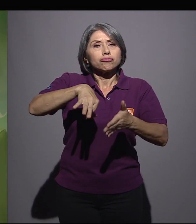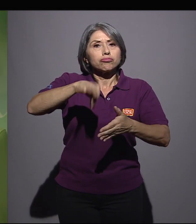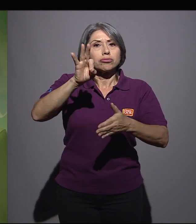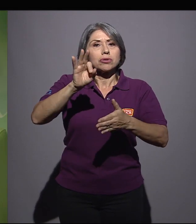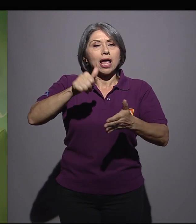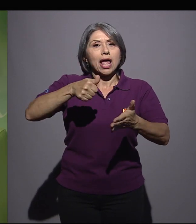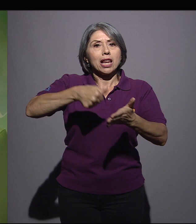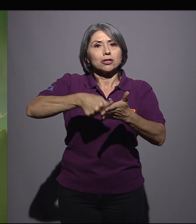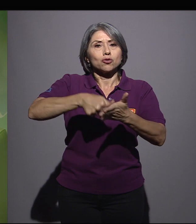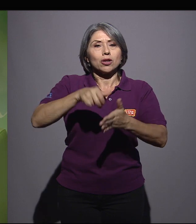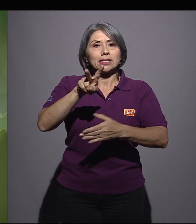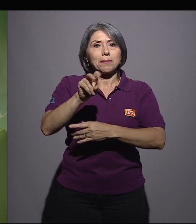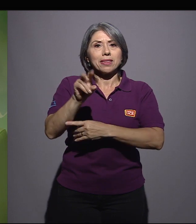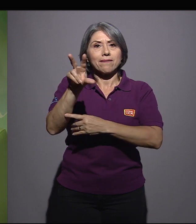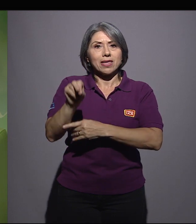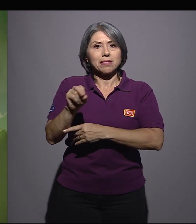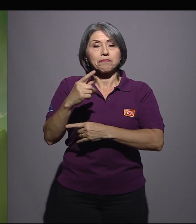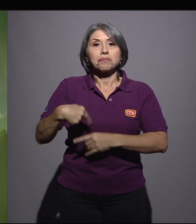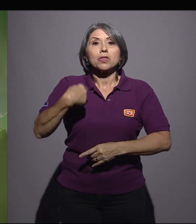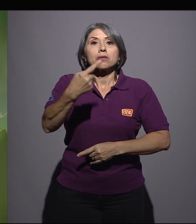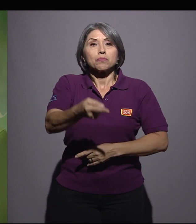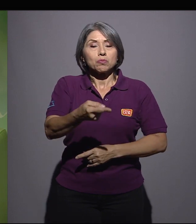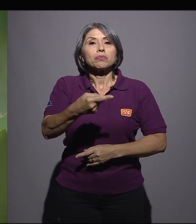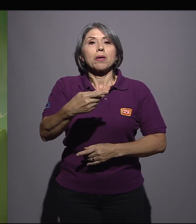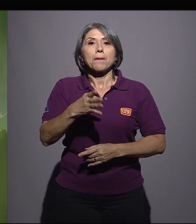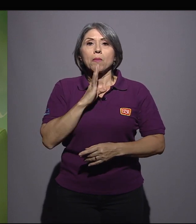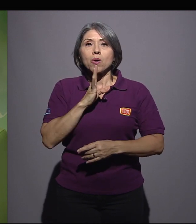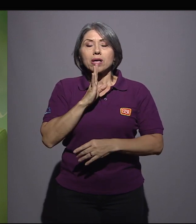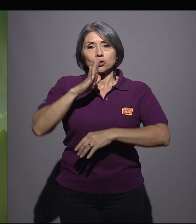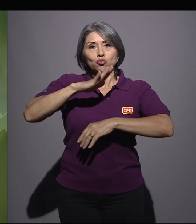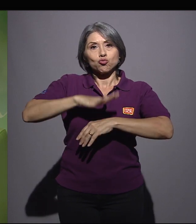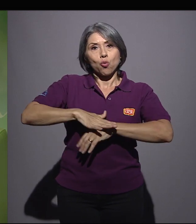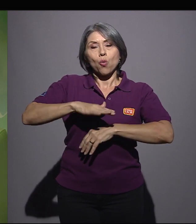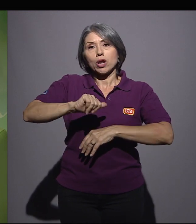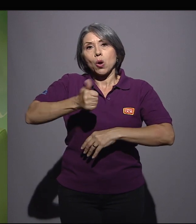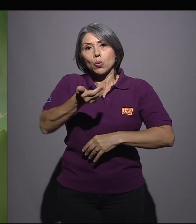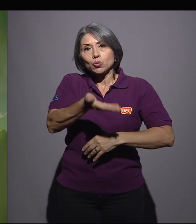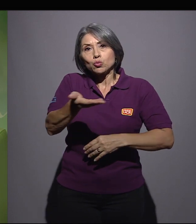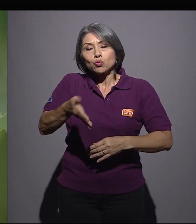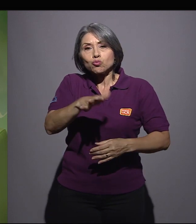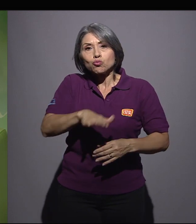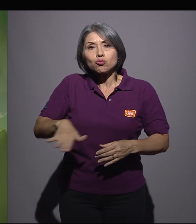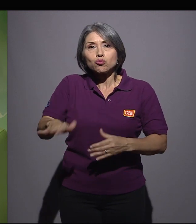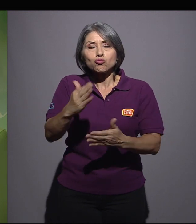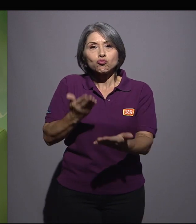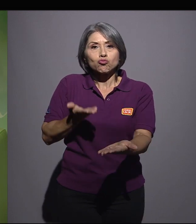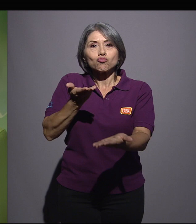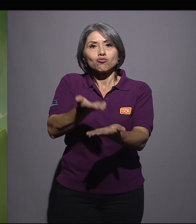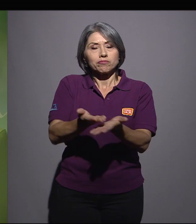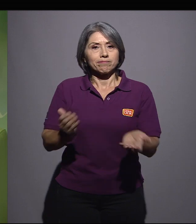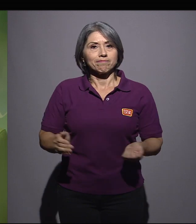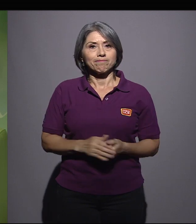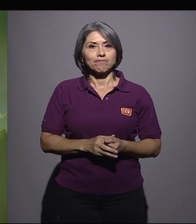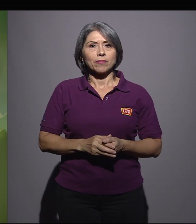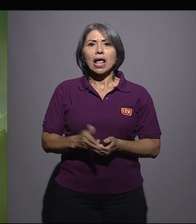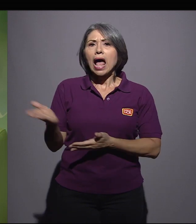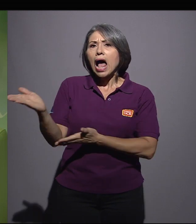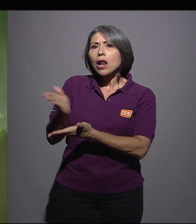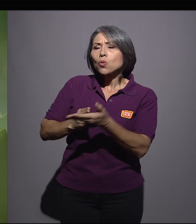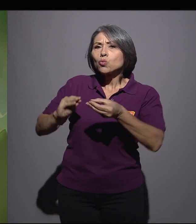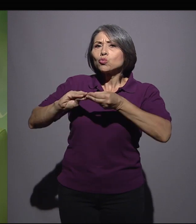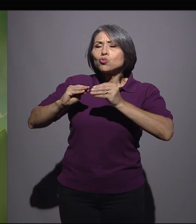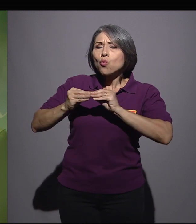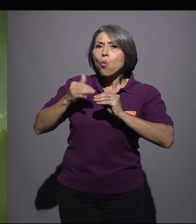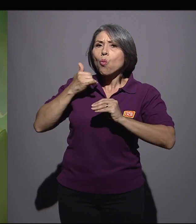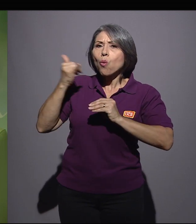y en el siguiente bloque de la entrevista vamos a estar conversando sobre esto. Para adelantar alguna línea de